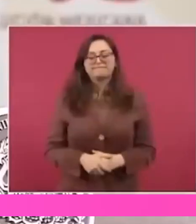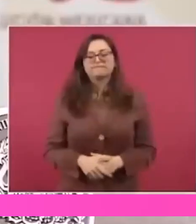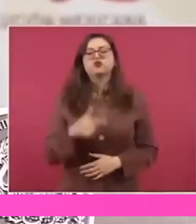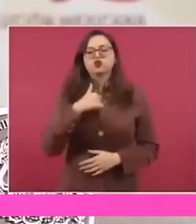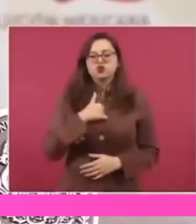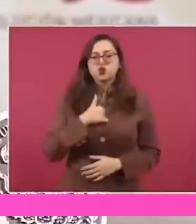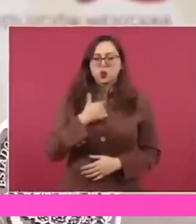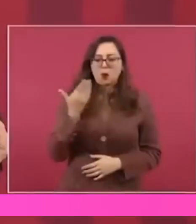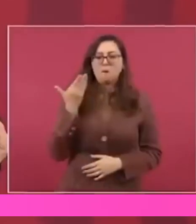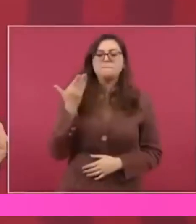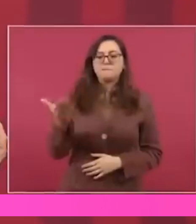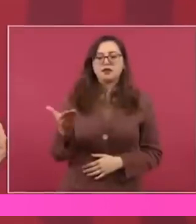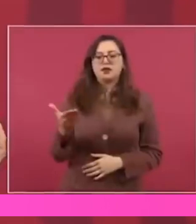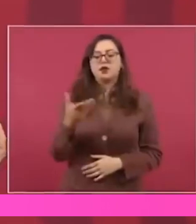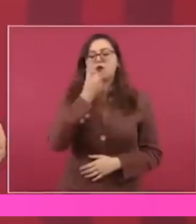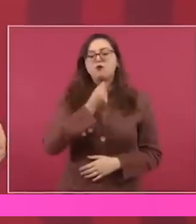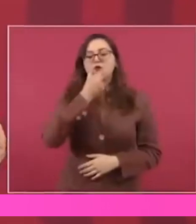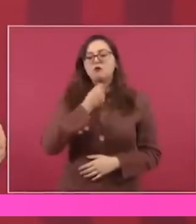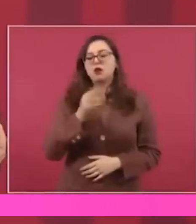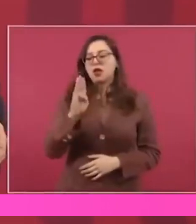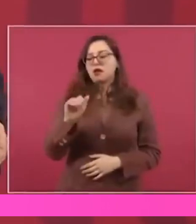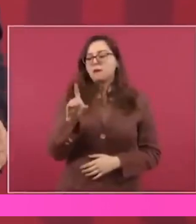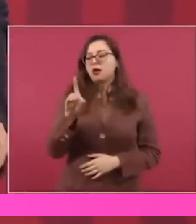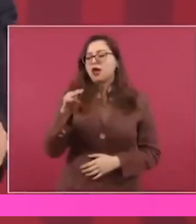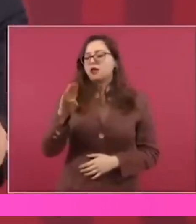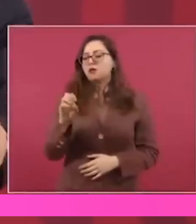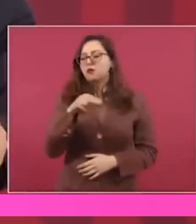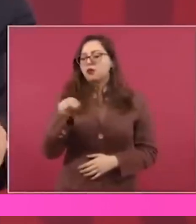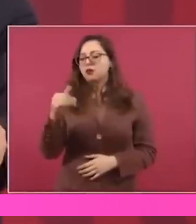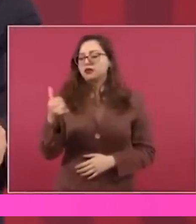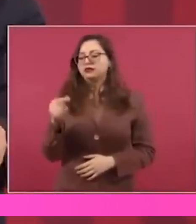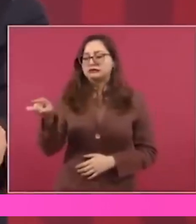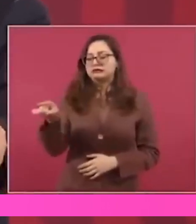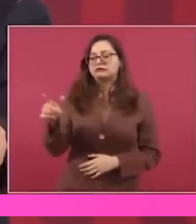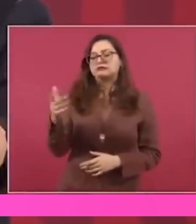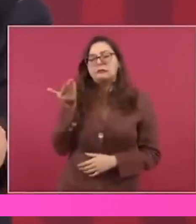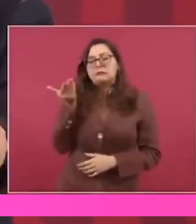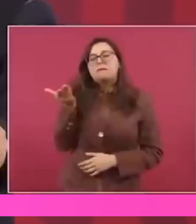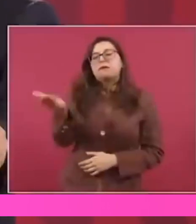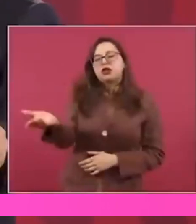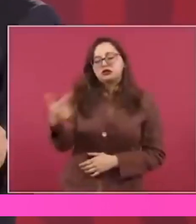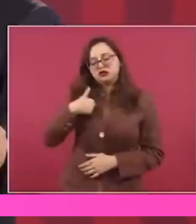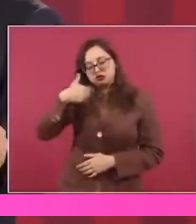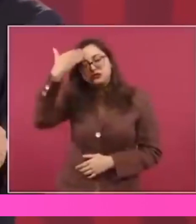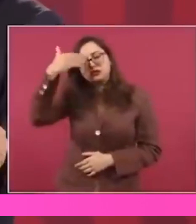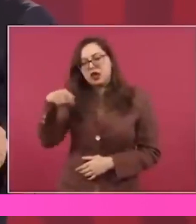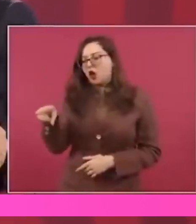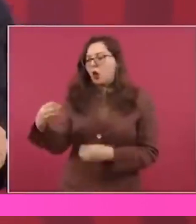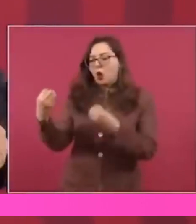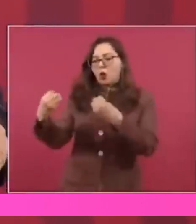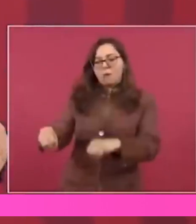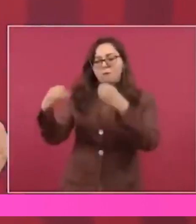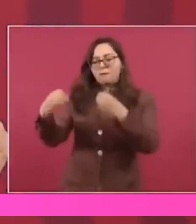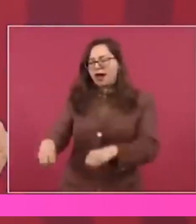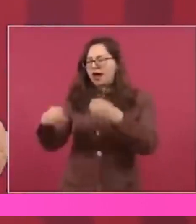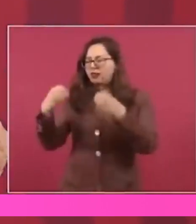libre al público, se reivindicaría al cantante con su público aunque no es culpa de él, es culpa de quien vendió los boletos,